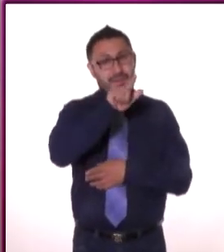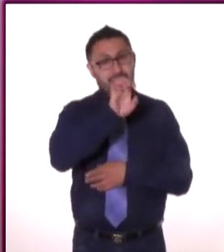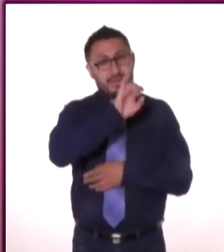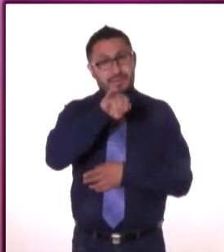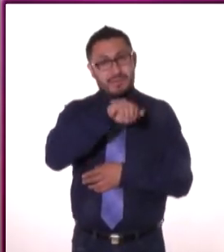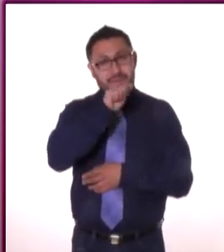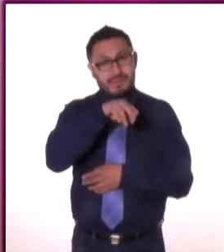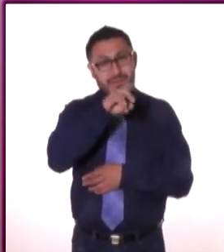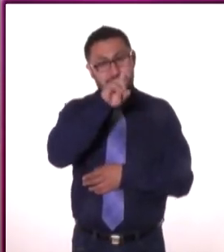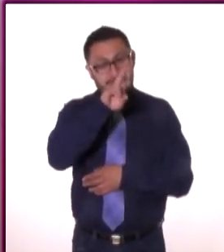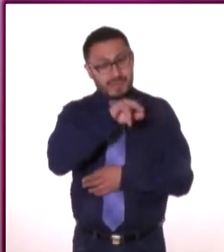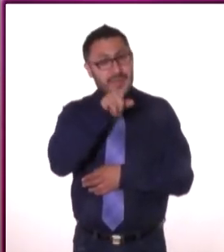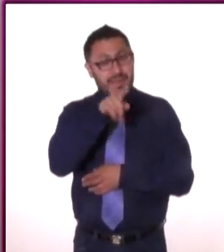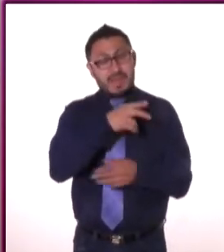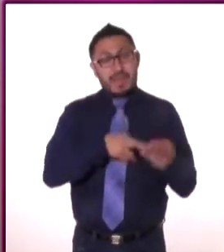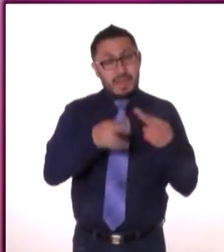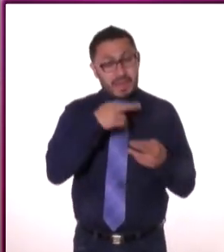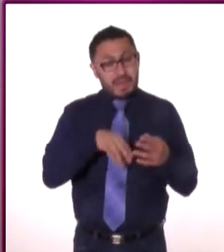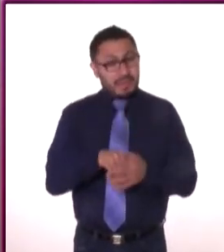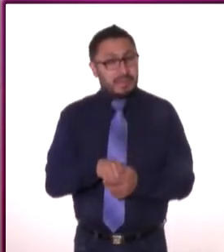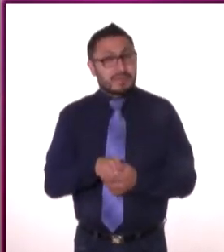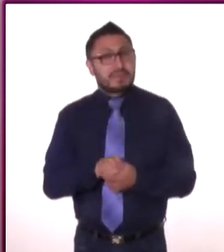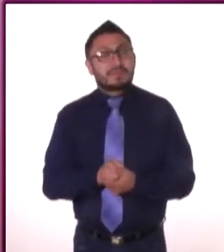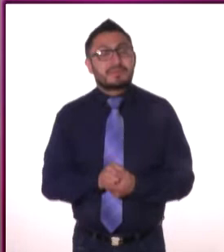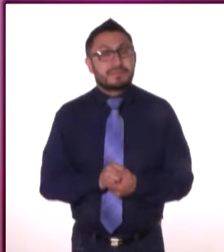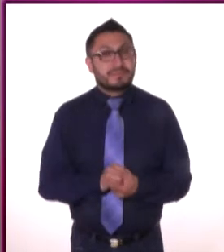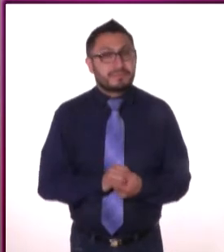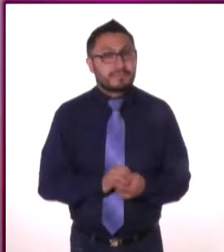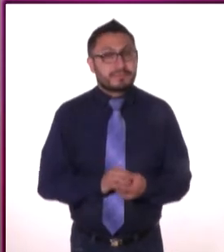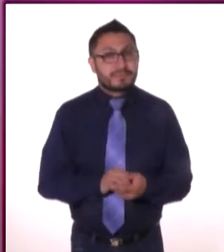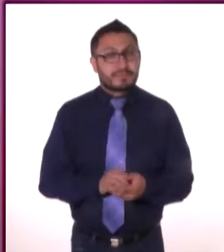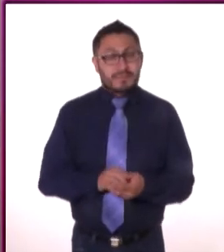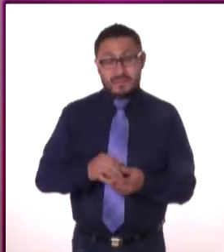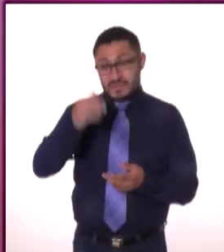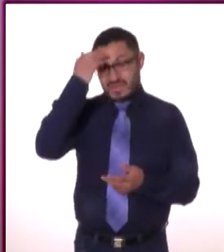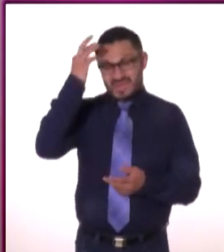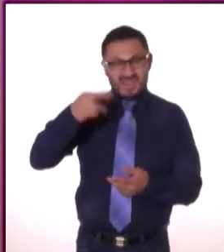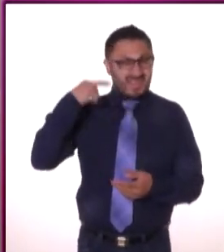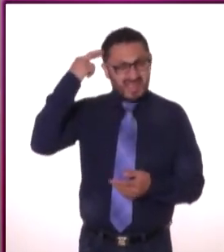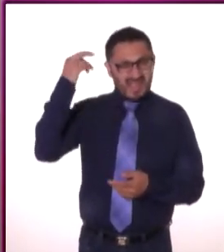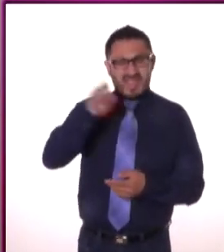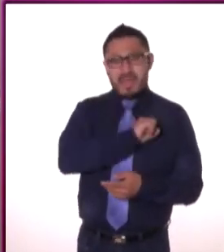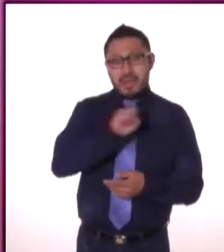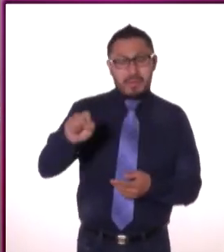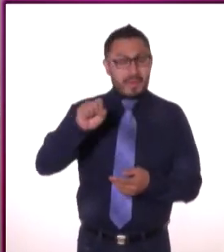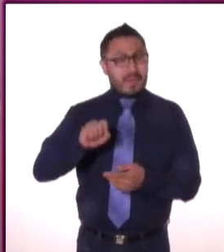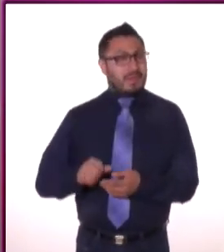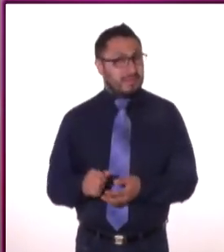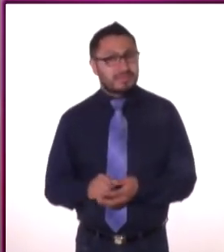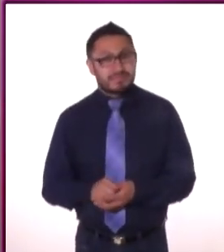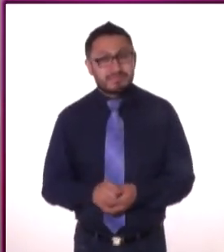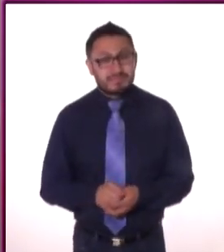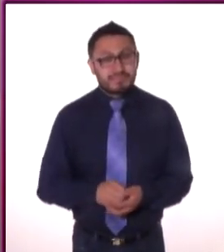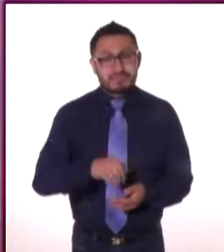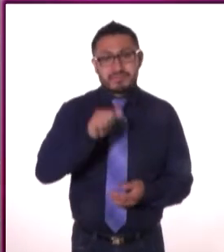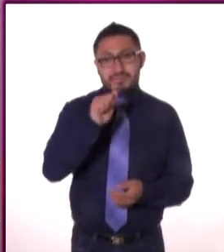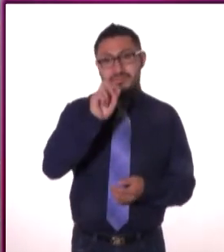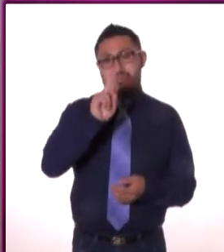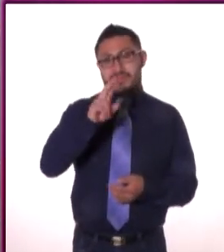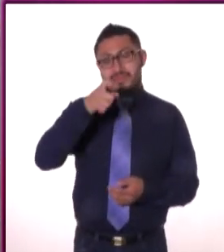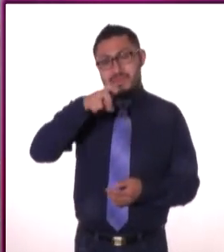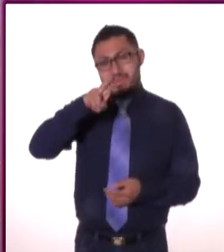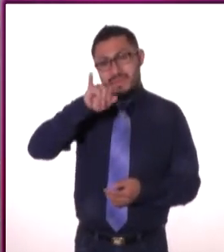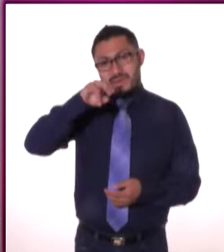un tiempo en Alejandría, regresa a Siracusa y se pone bajo las órdenes del rey, que era un tirano llamado Herión II.